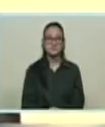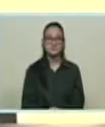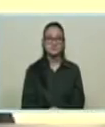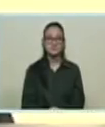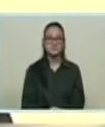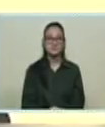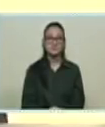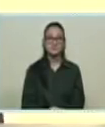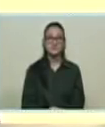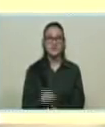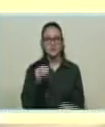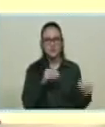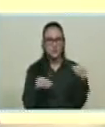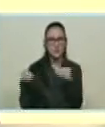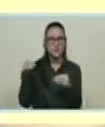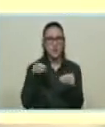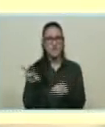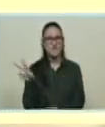Construir en Venezuela